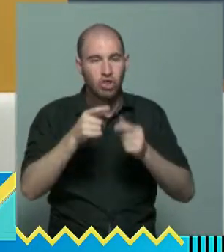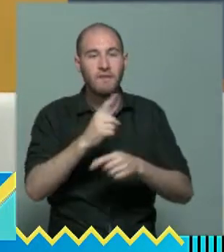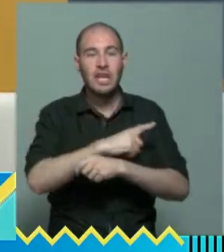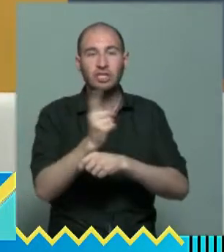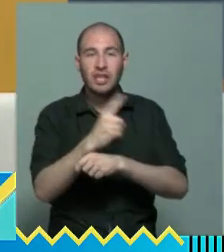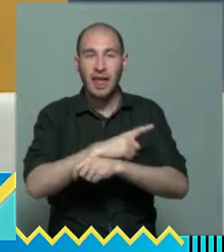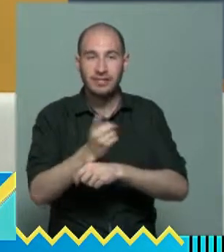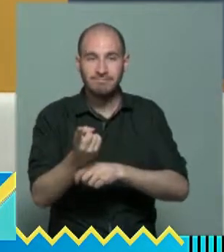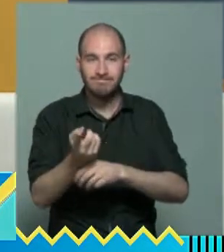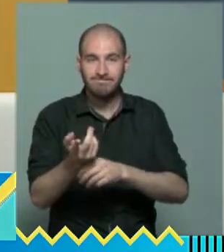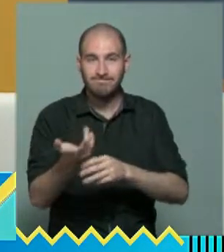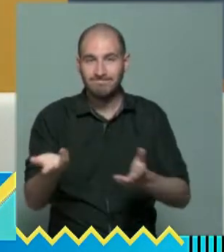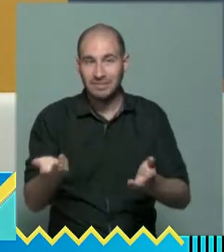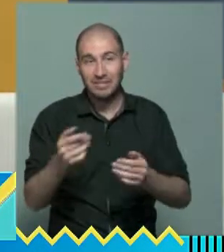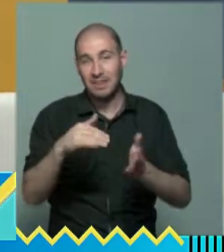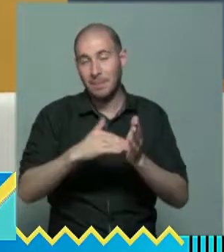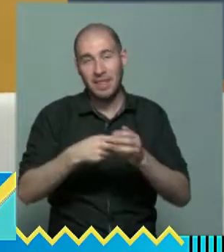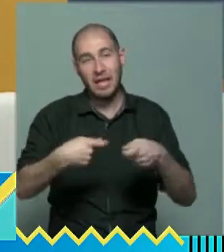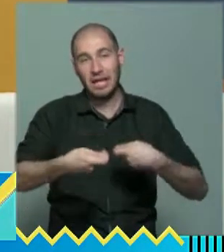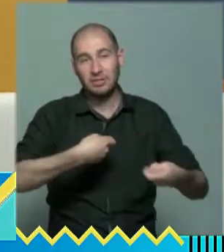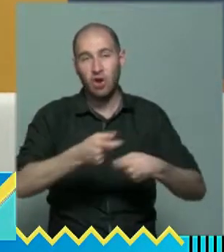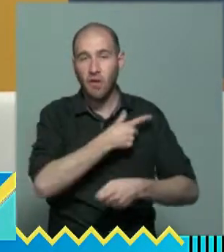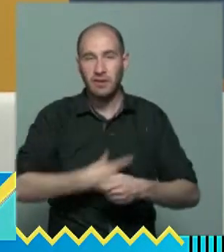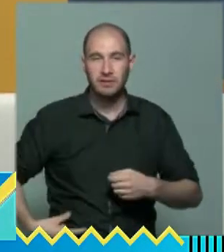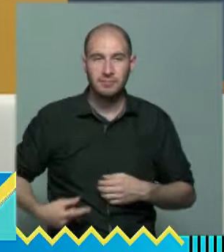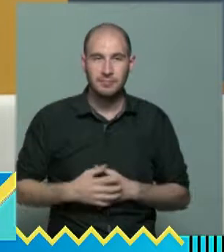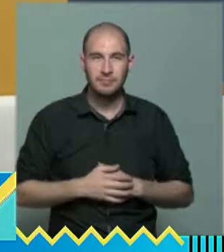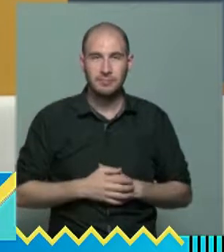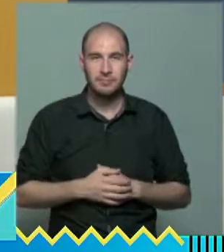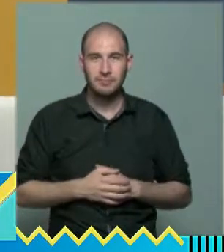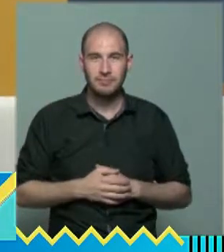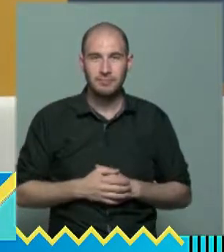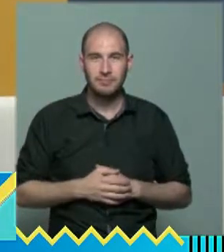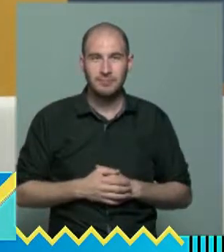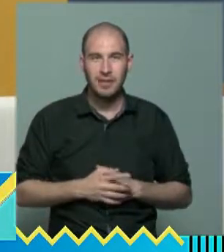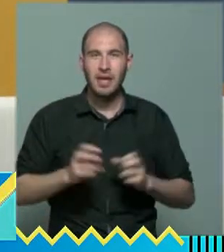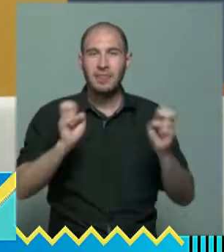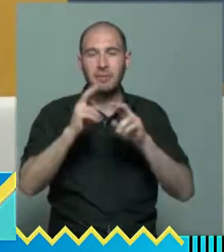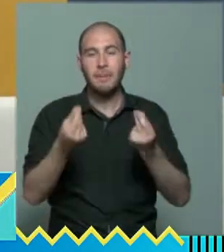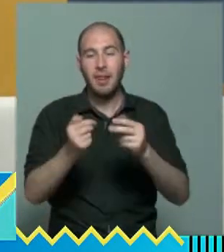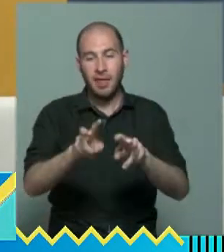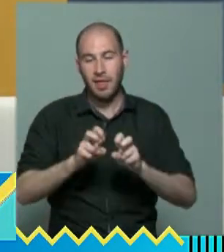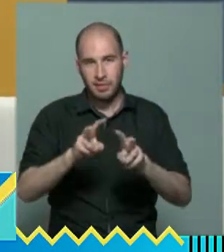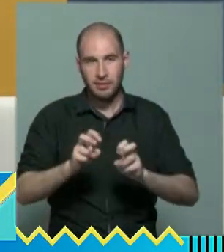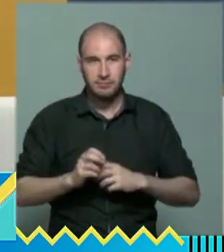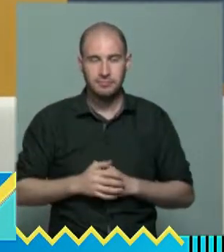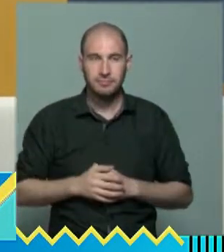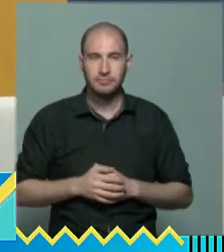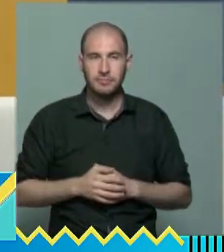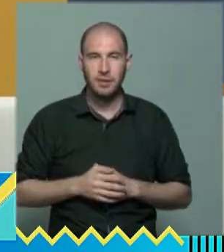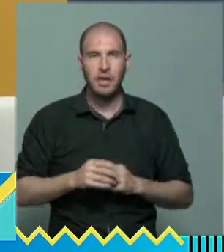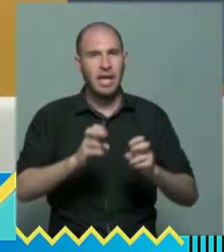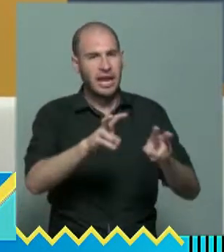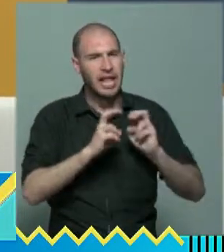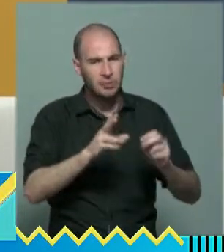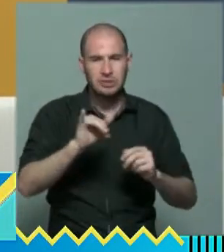velocidad, ya tenemos que ver con la gestión del gobierno. El tema recaudación. Dicen, bueno, ¿es